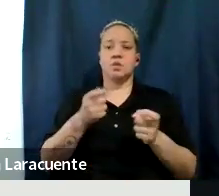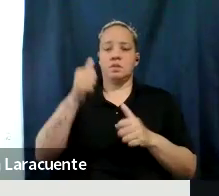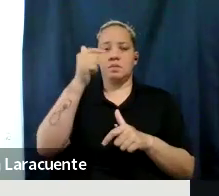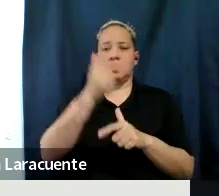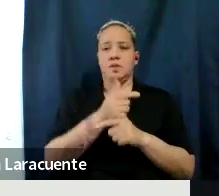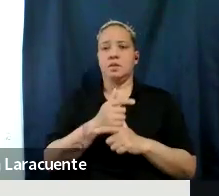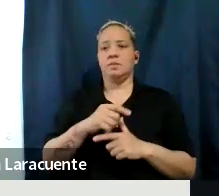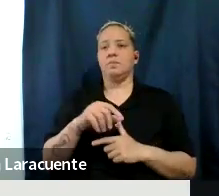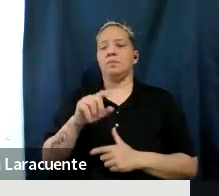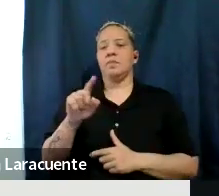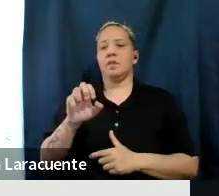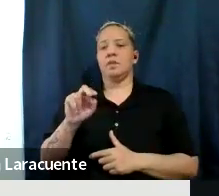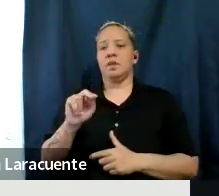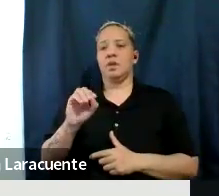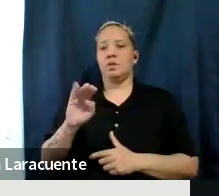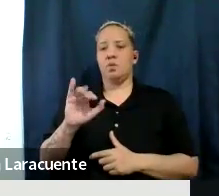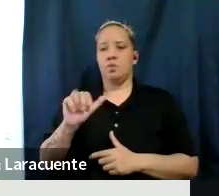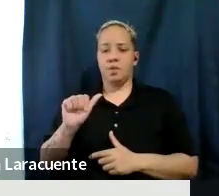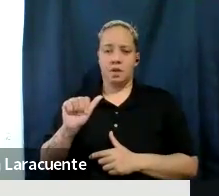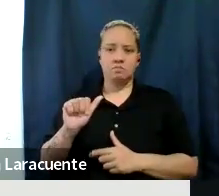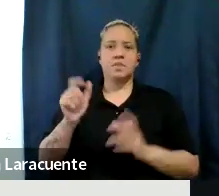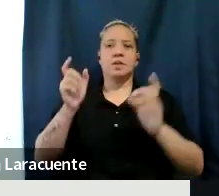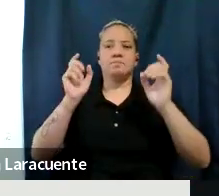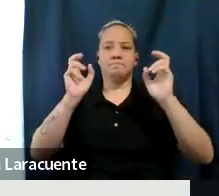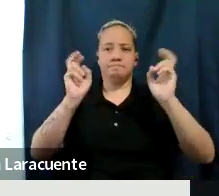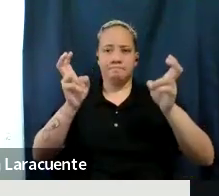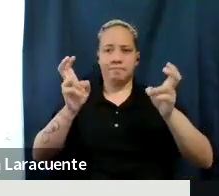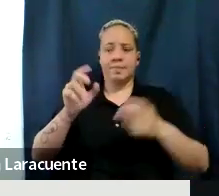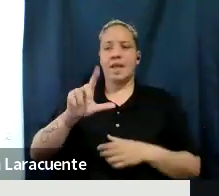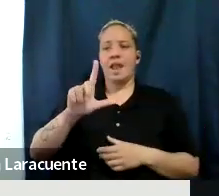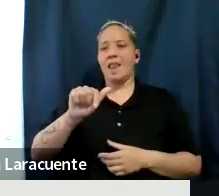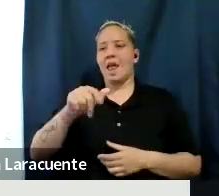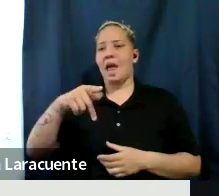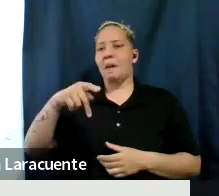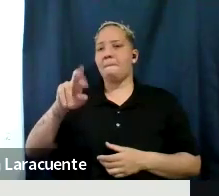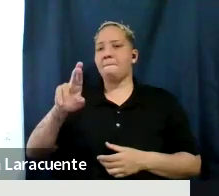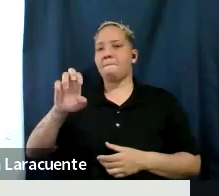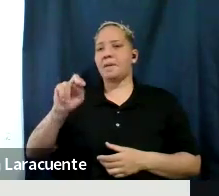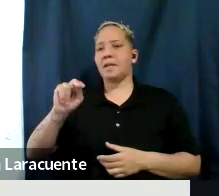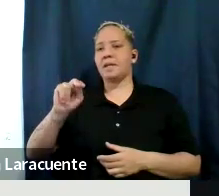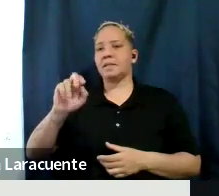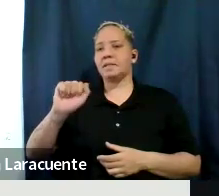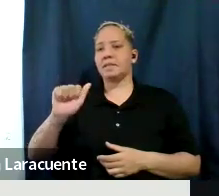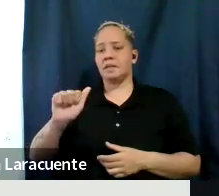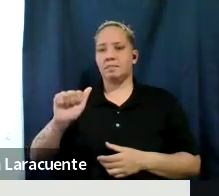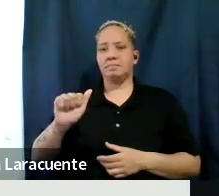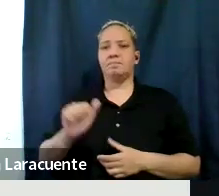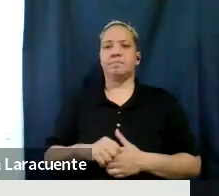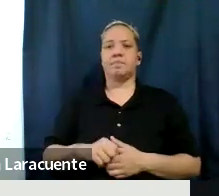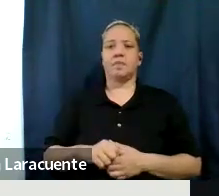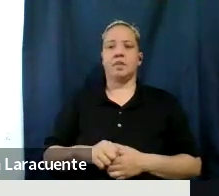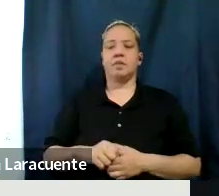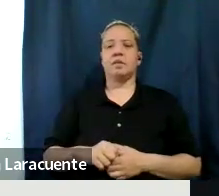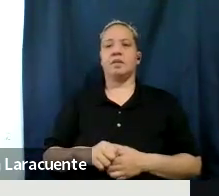Zenobia Camprubí se titulaba La Prensa, porque Zenobia Camprubí y Juan Ramón Jiménez desde el inicio